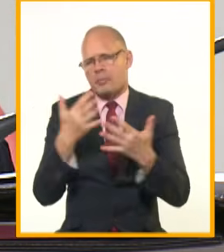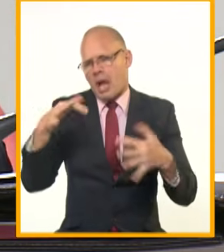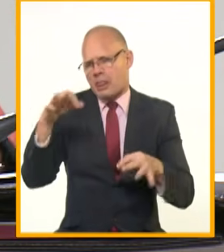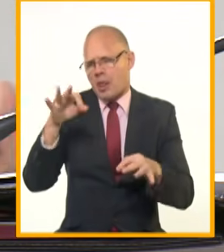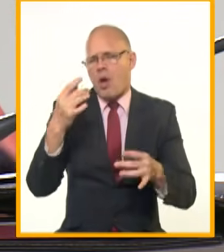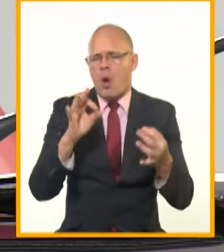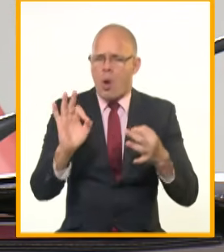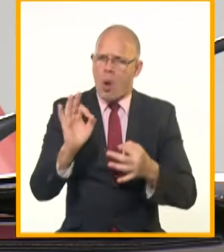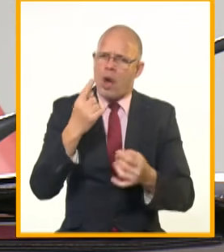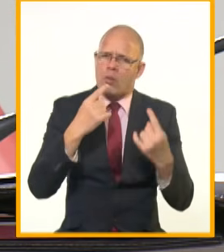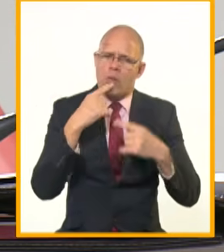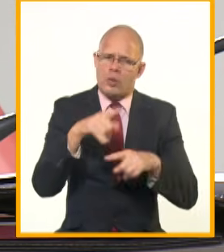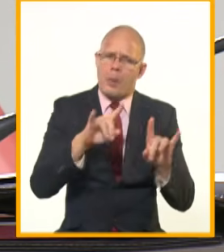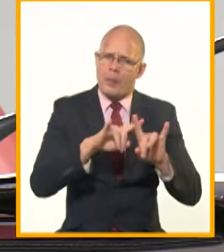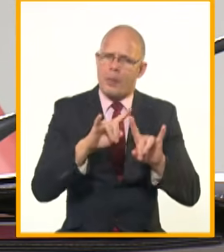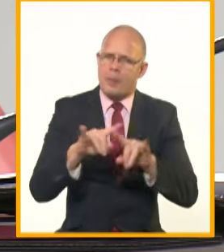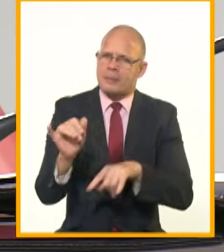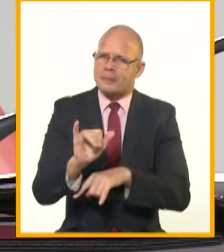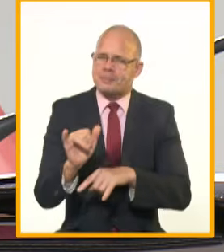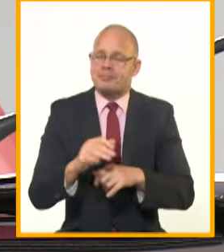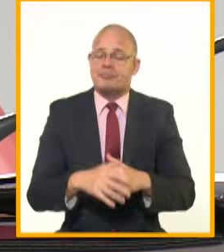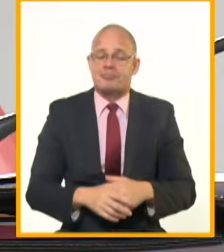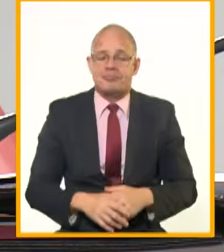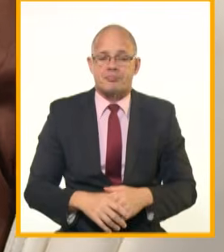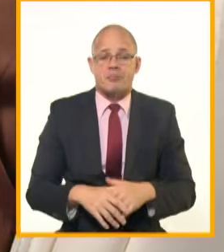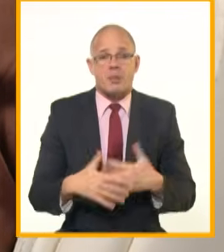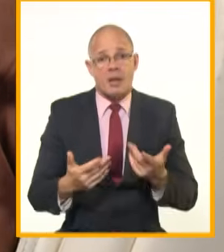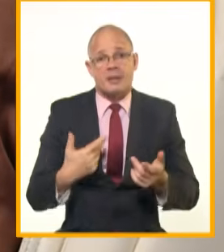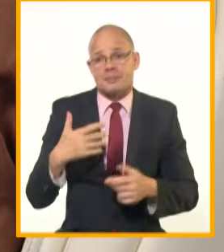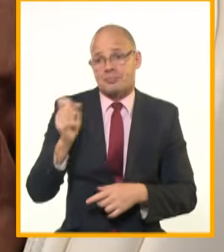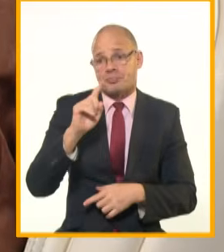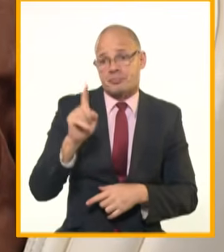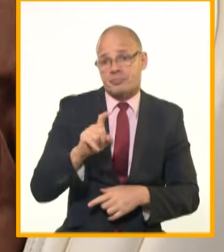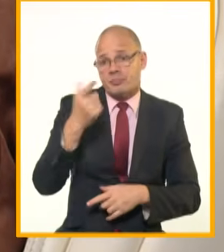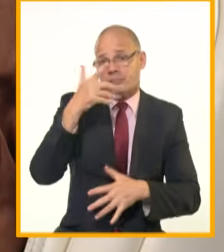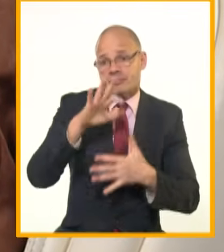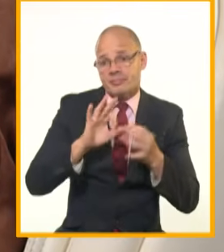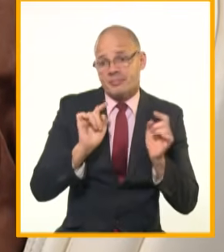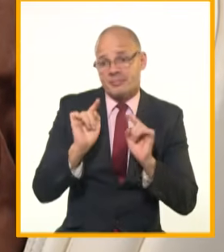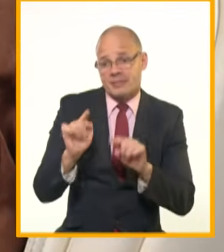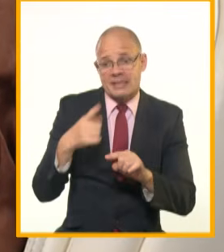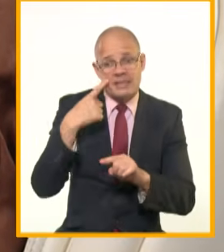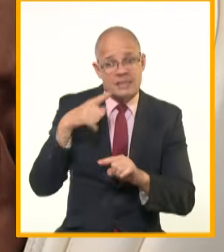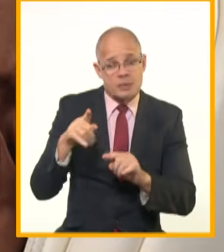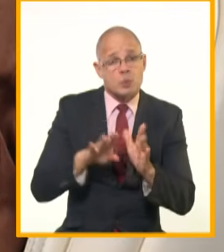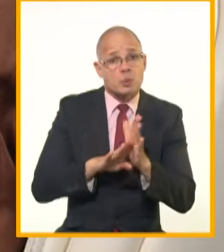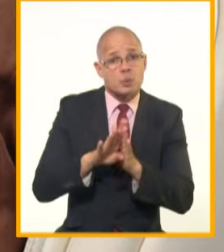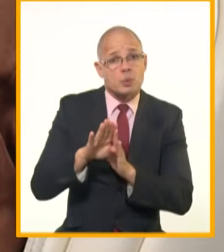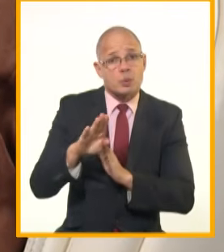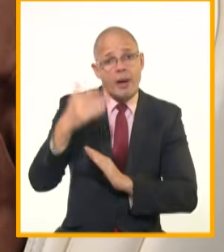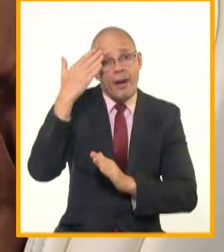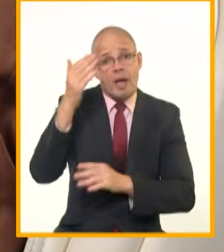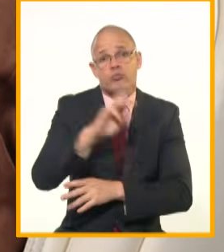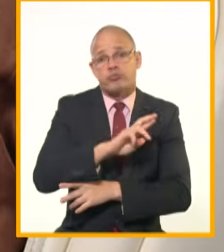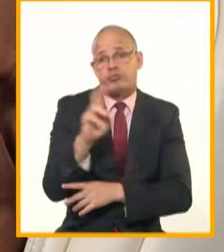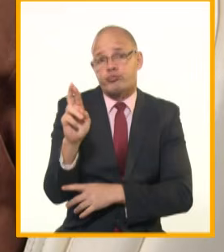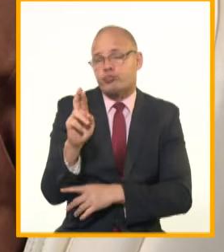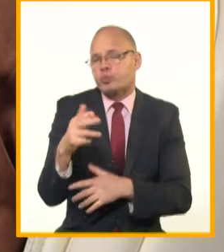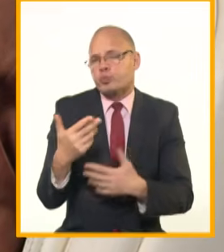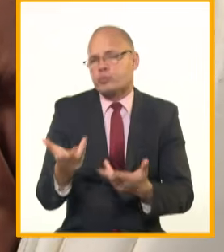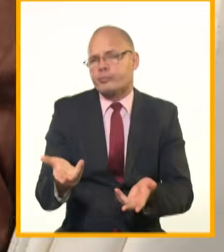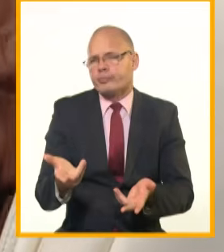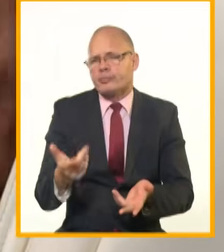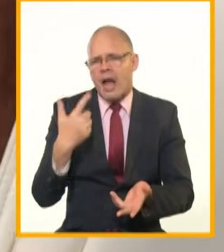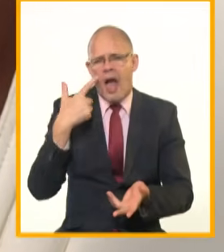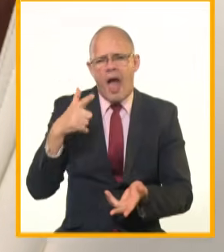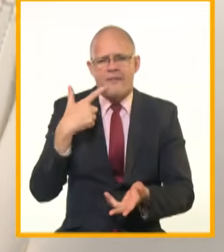digitales. Gobernador, la obra social de la revolución en Artemisa tiene muchas cosas que mostrar. ¿Cómo se ha